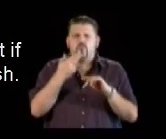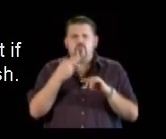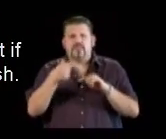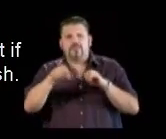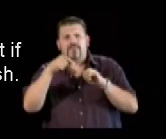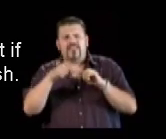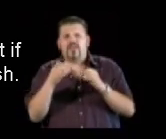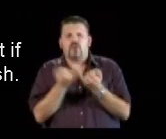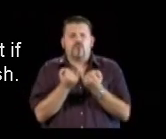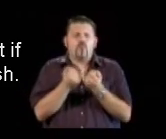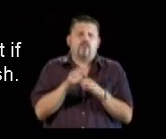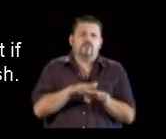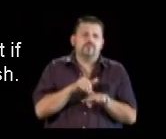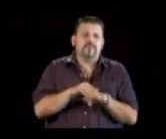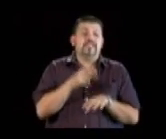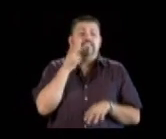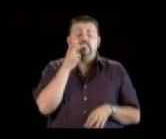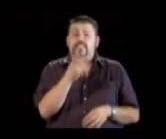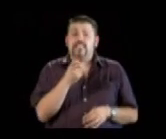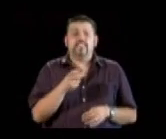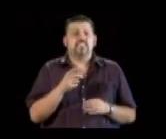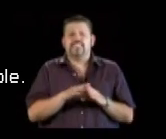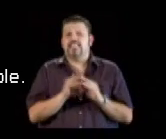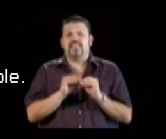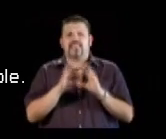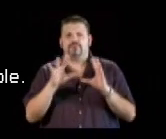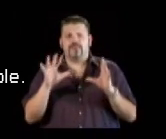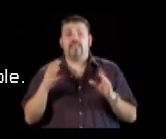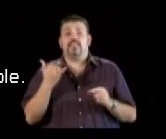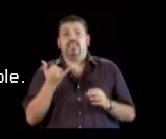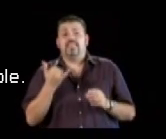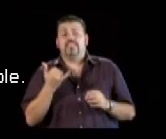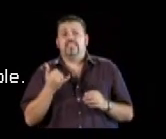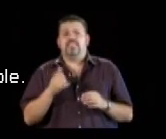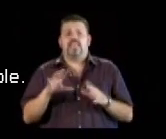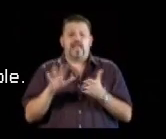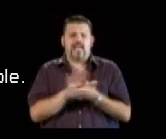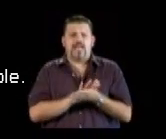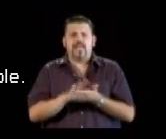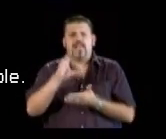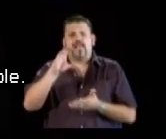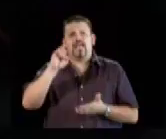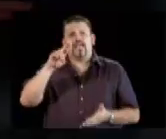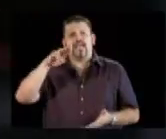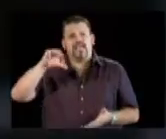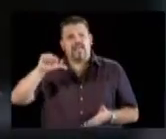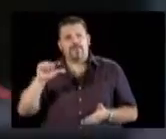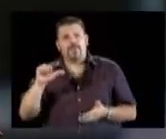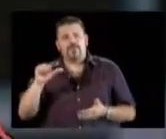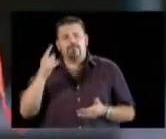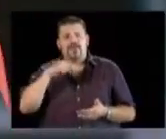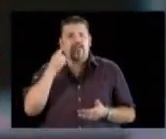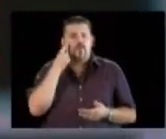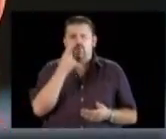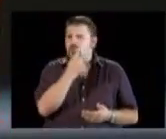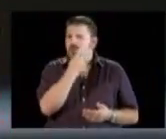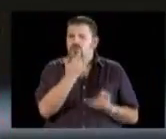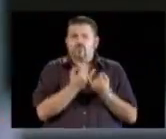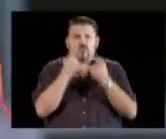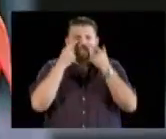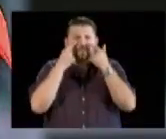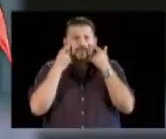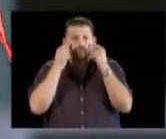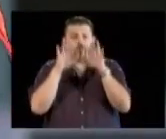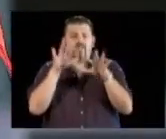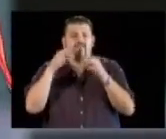o en los pies también. La crema para los ojos, también increíble, cuando se la pongan lo van a notar,